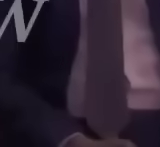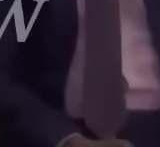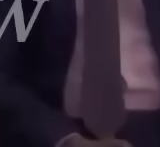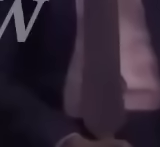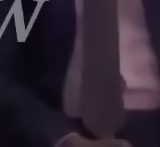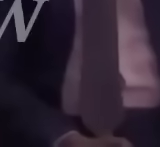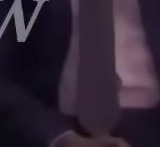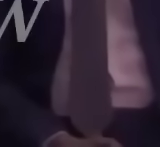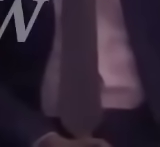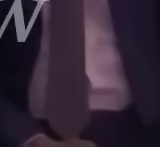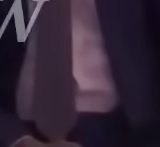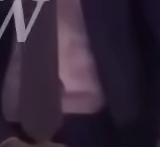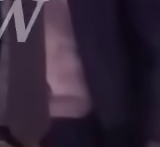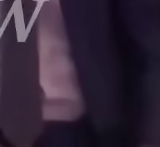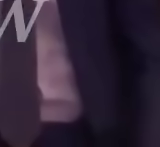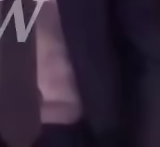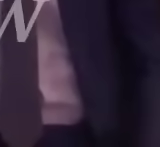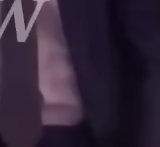Gloria.